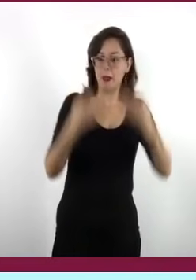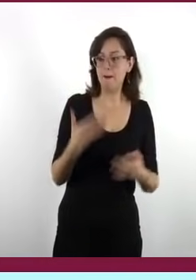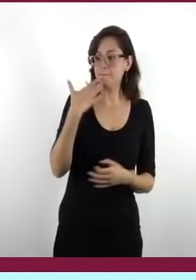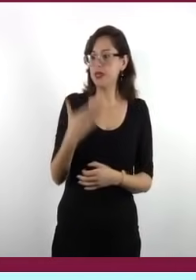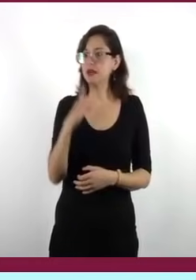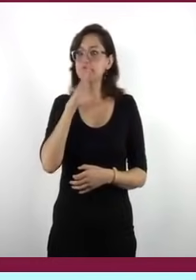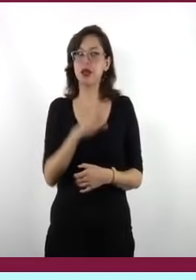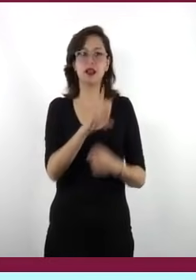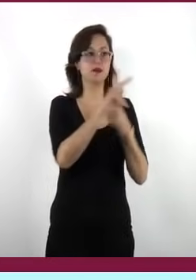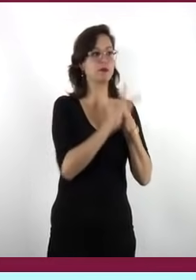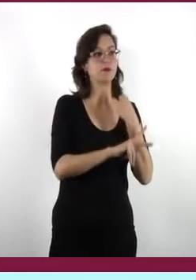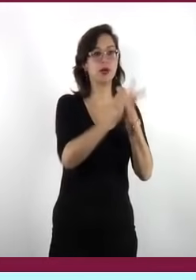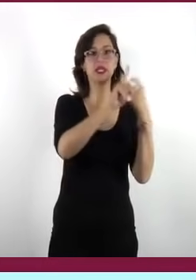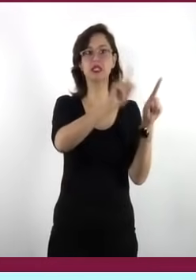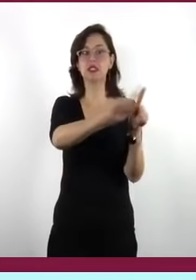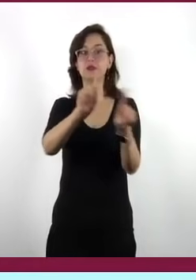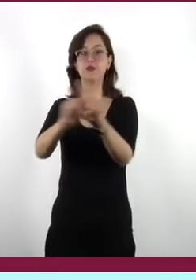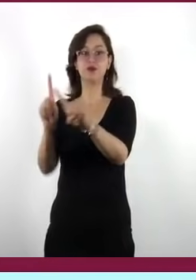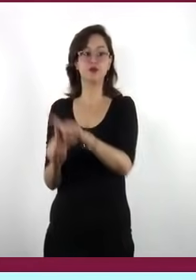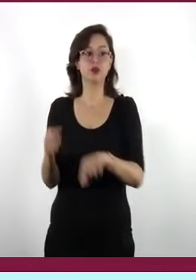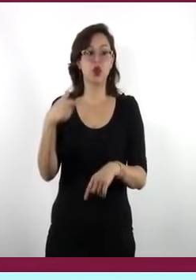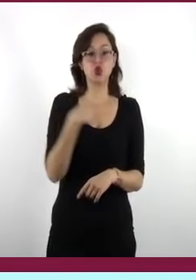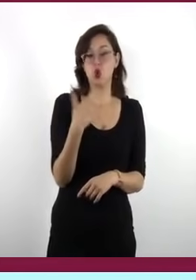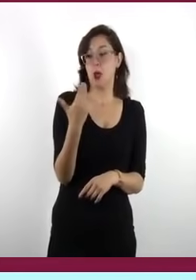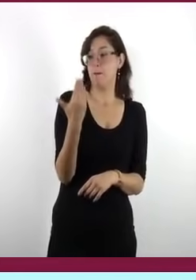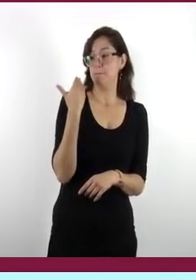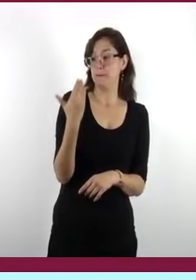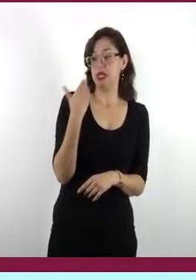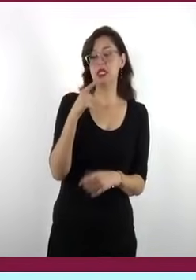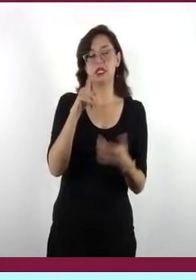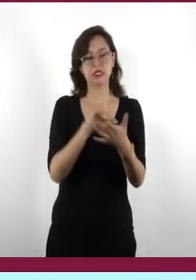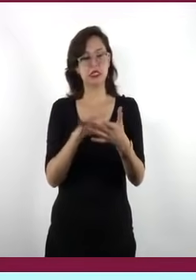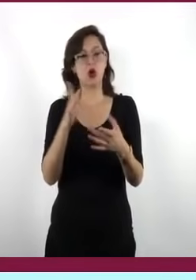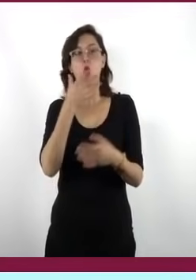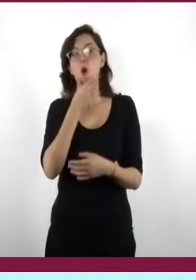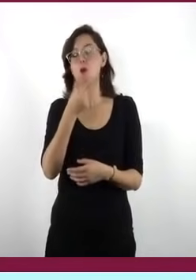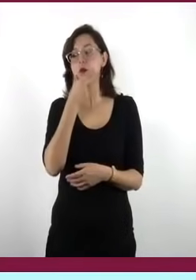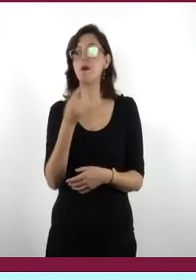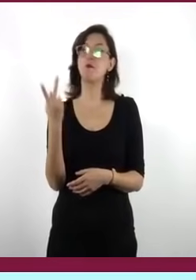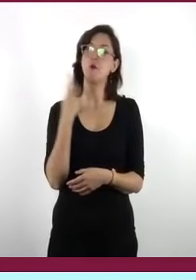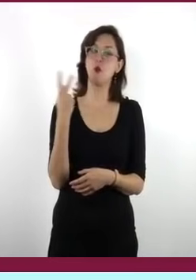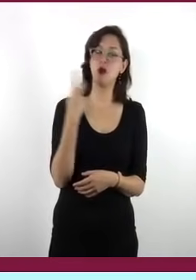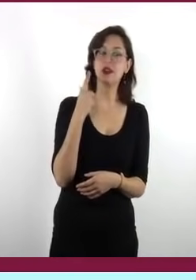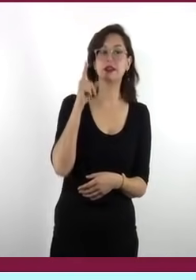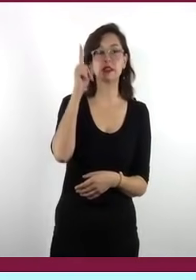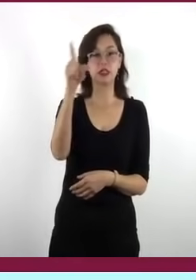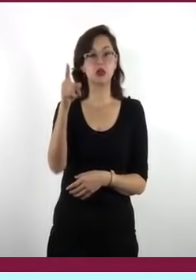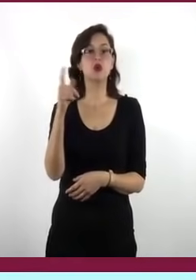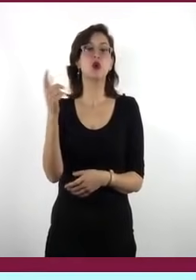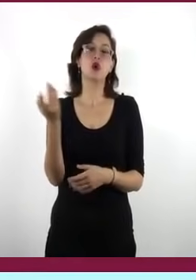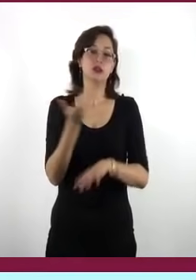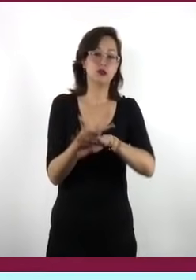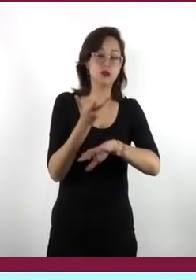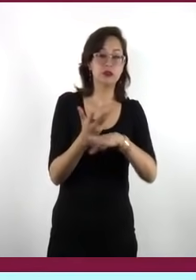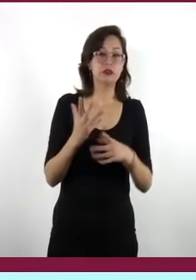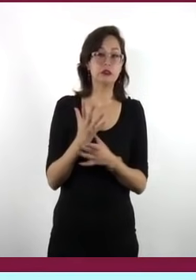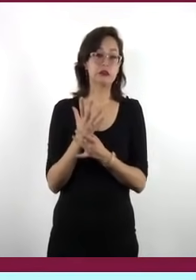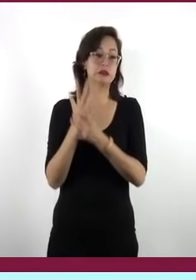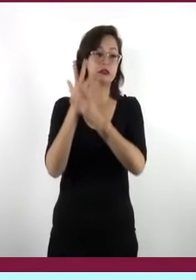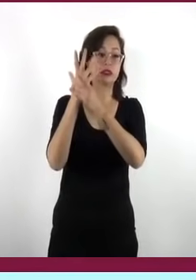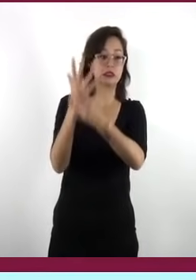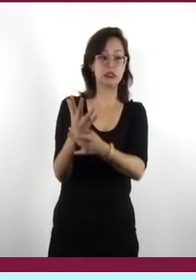Recientemente leí una frase de Al Gore, político y filántropo norteamericano, quien dijo La